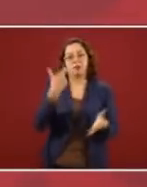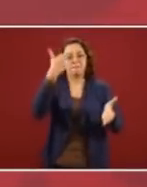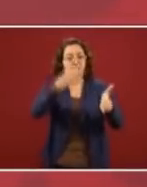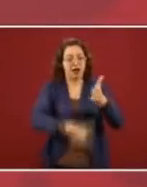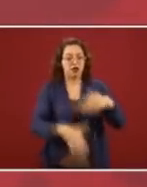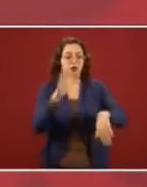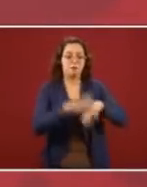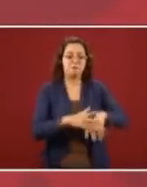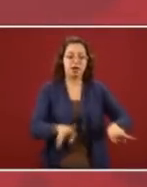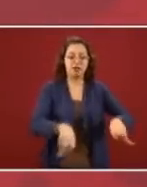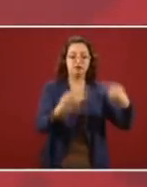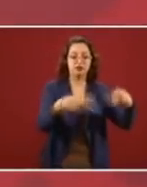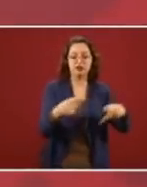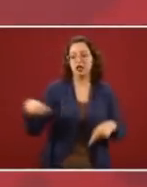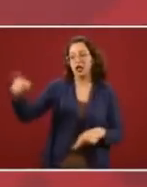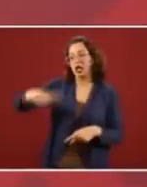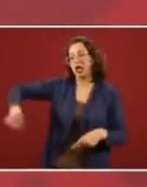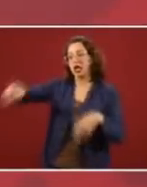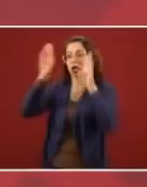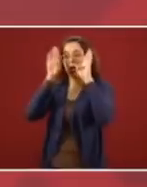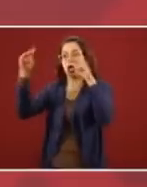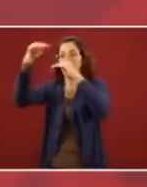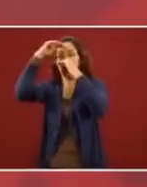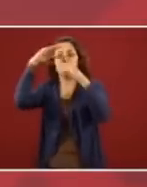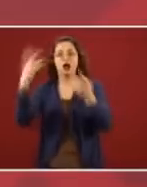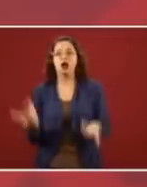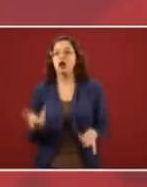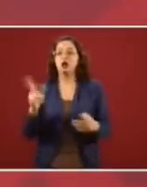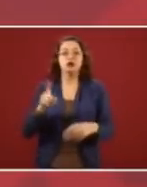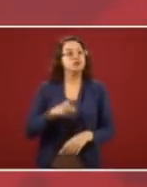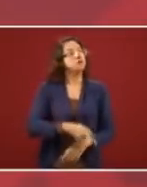hipócritas. Se remató.